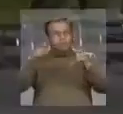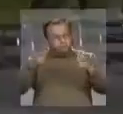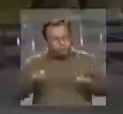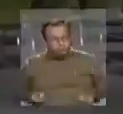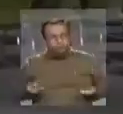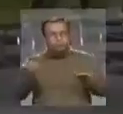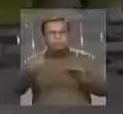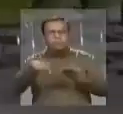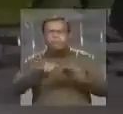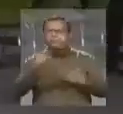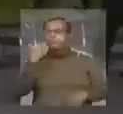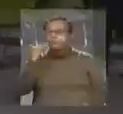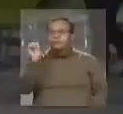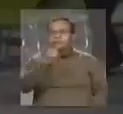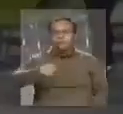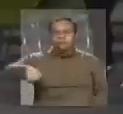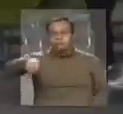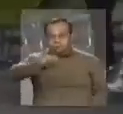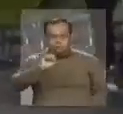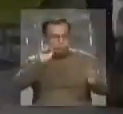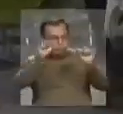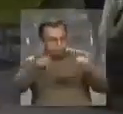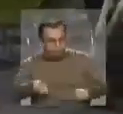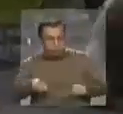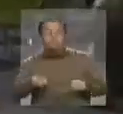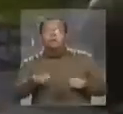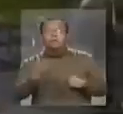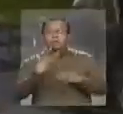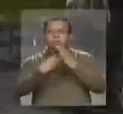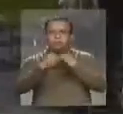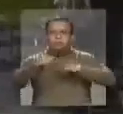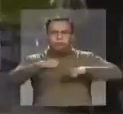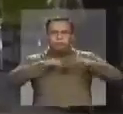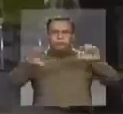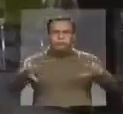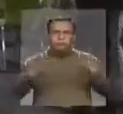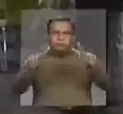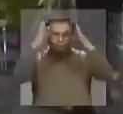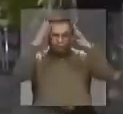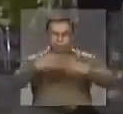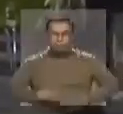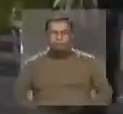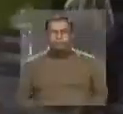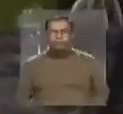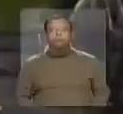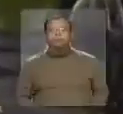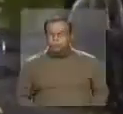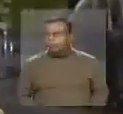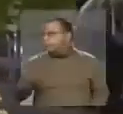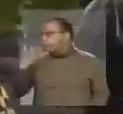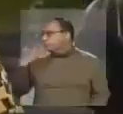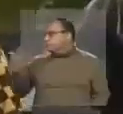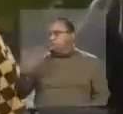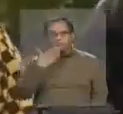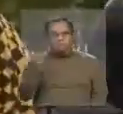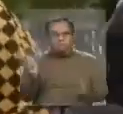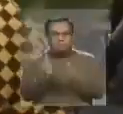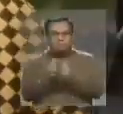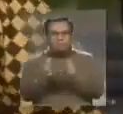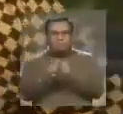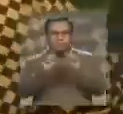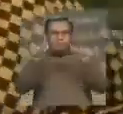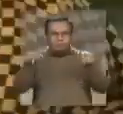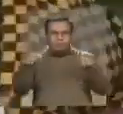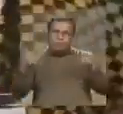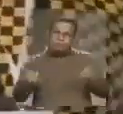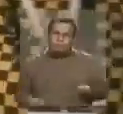queremos manifestar a todas las mujeres que pueden salir y pueden ser parte de esta celebración. Muchas gracias por estar aquí con nosotros